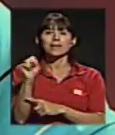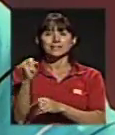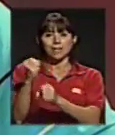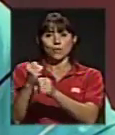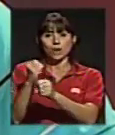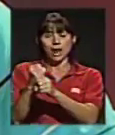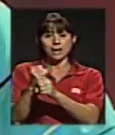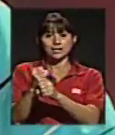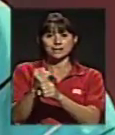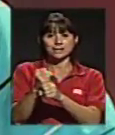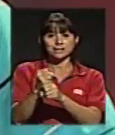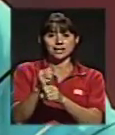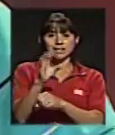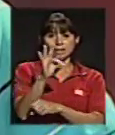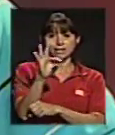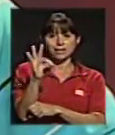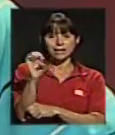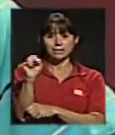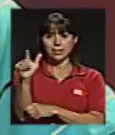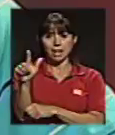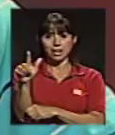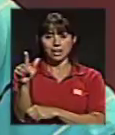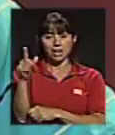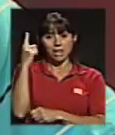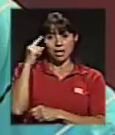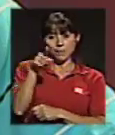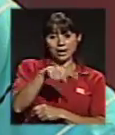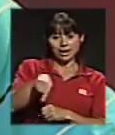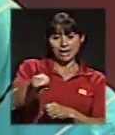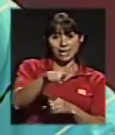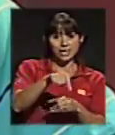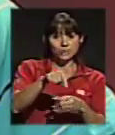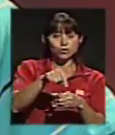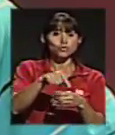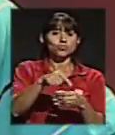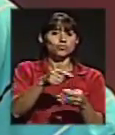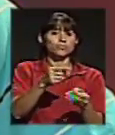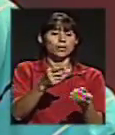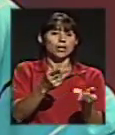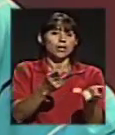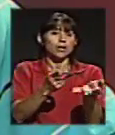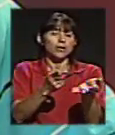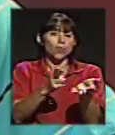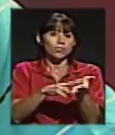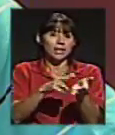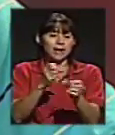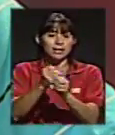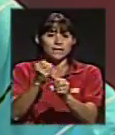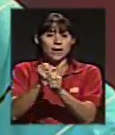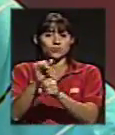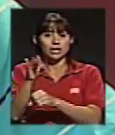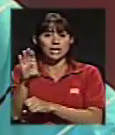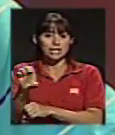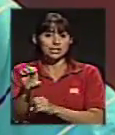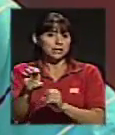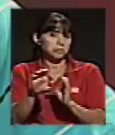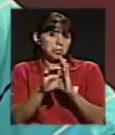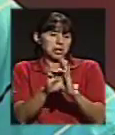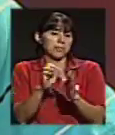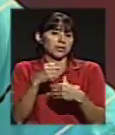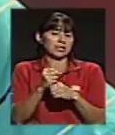obras al ICE, las obras que hacen muchas de las contratas similares, participan en concursos, les